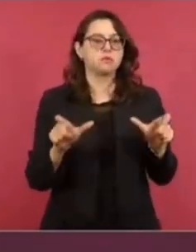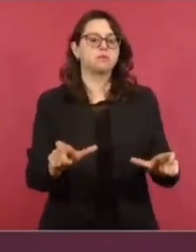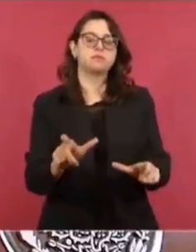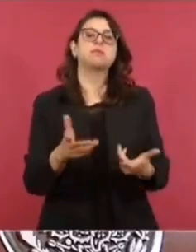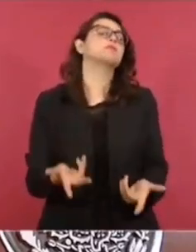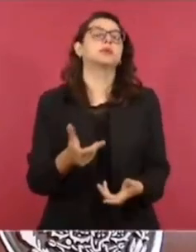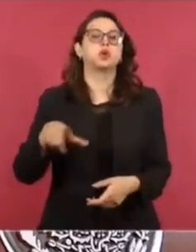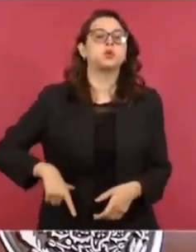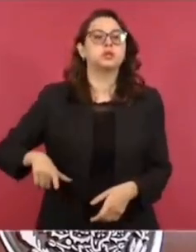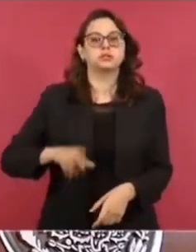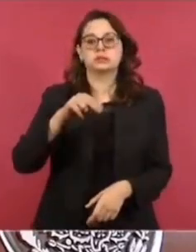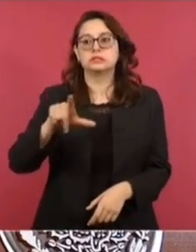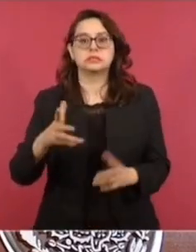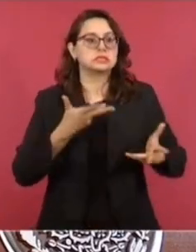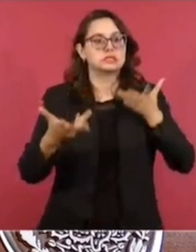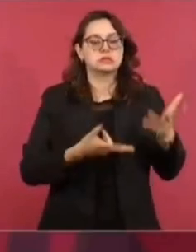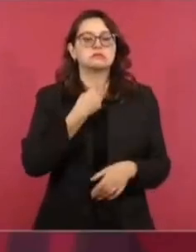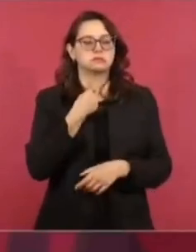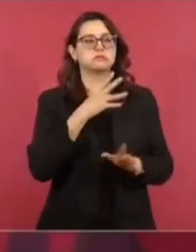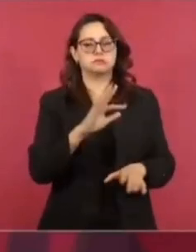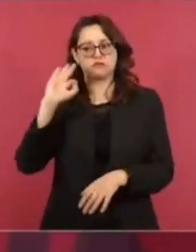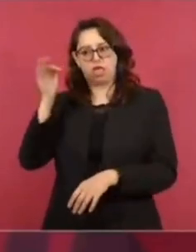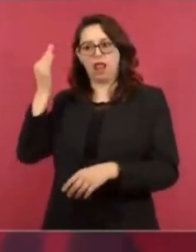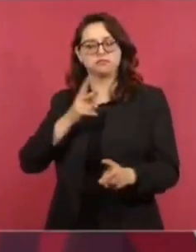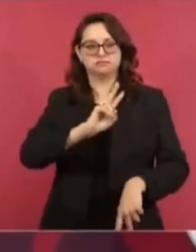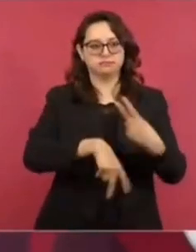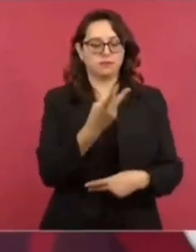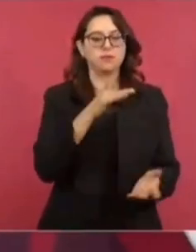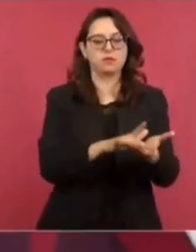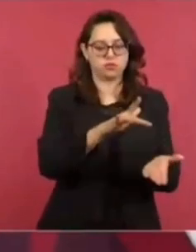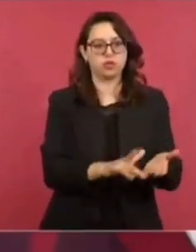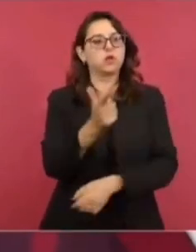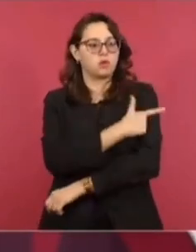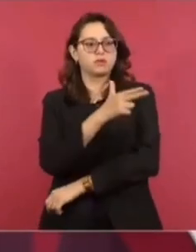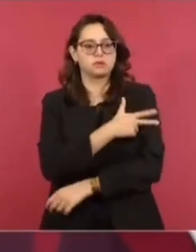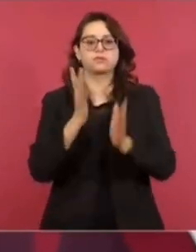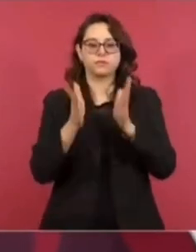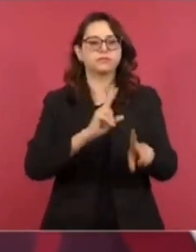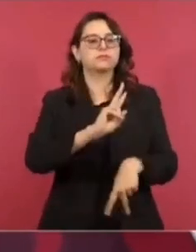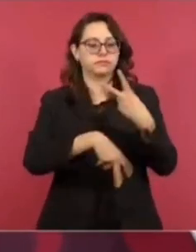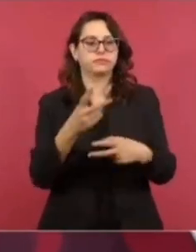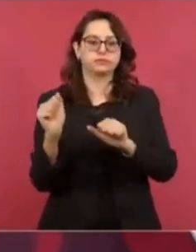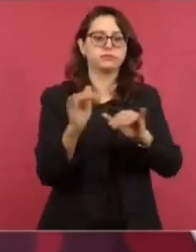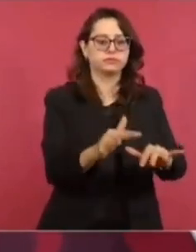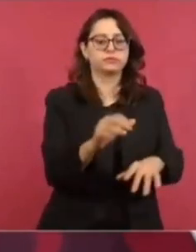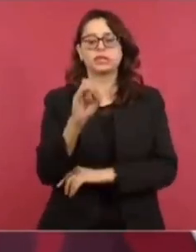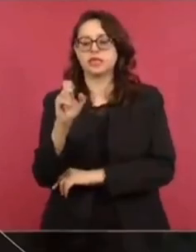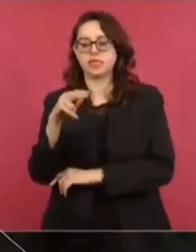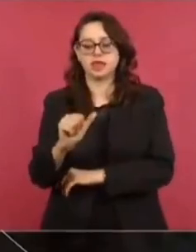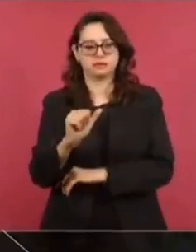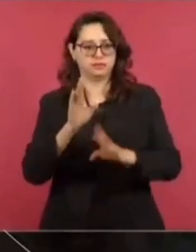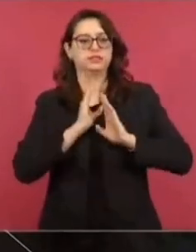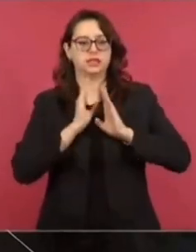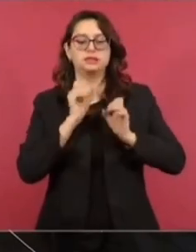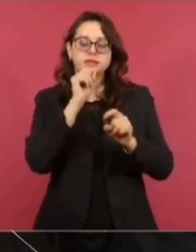León en todo lo que podamos. Está participando la Guardia Nacional, también la Secretaría de la Defensa. Y